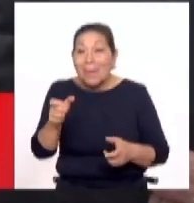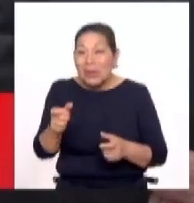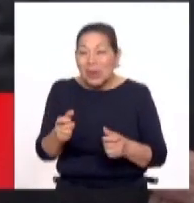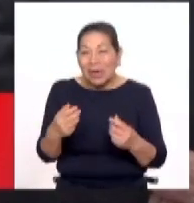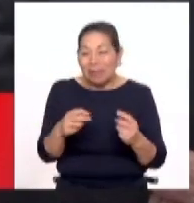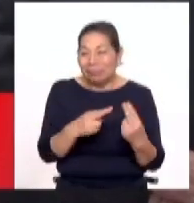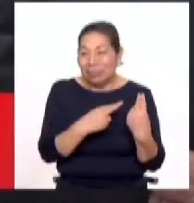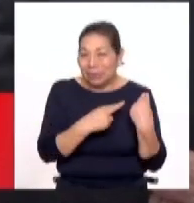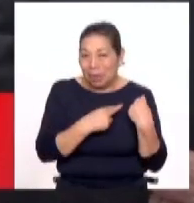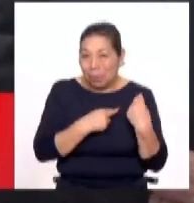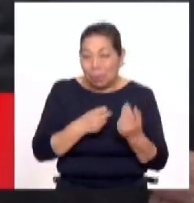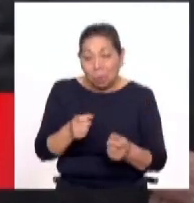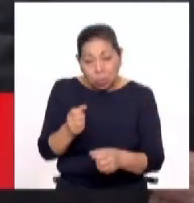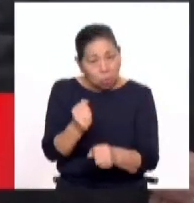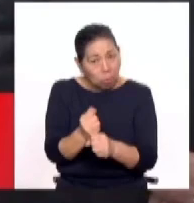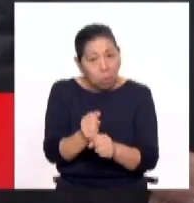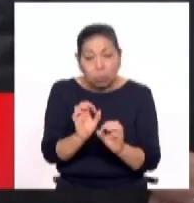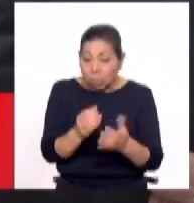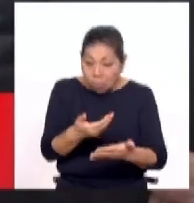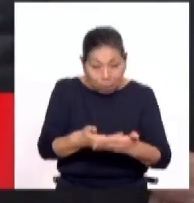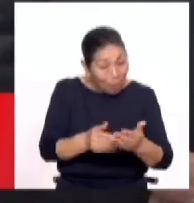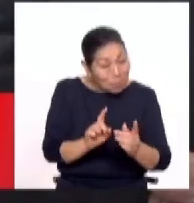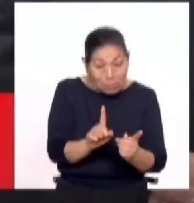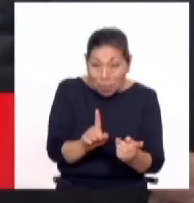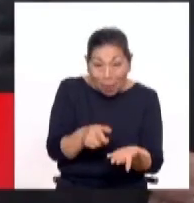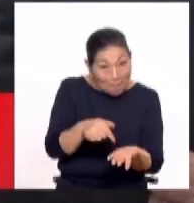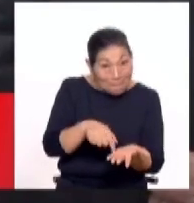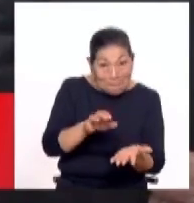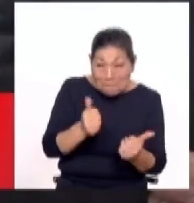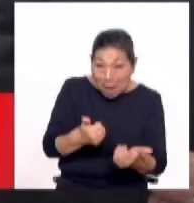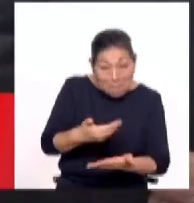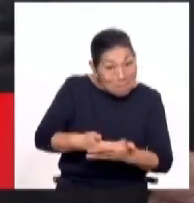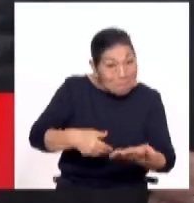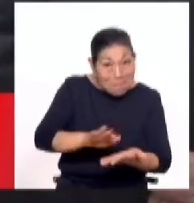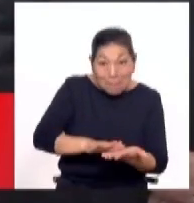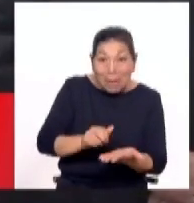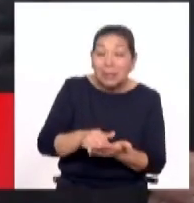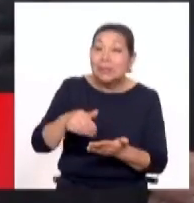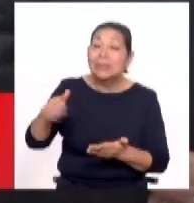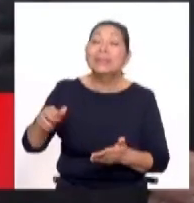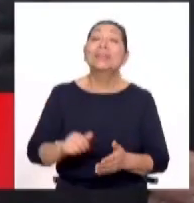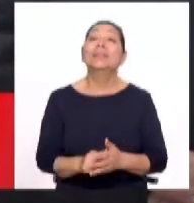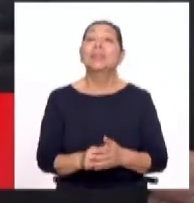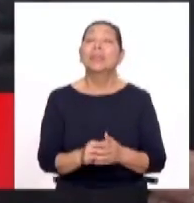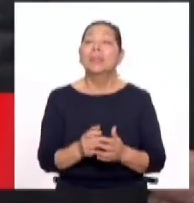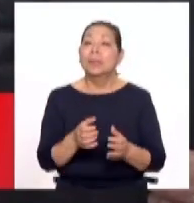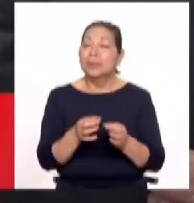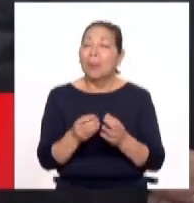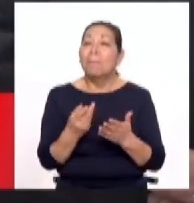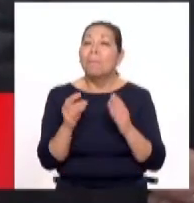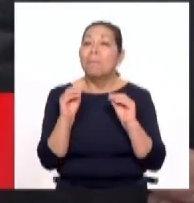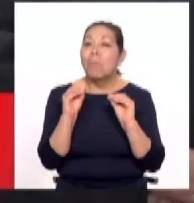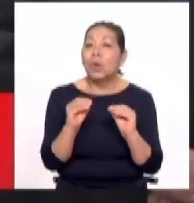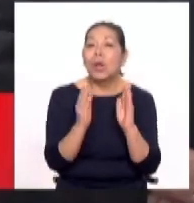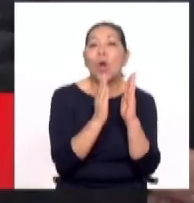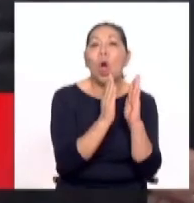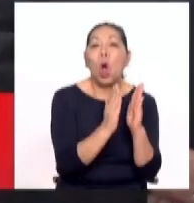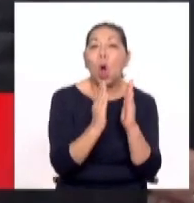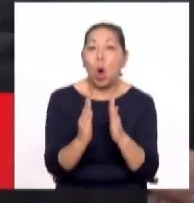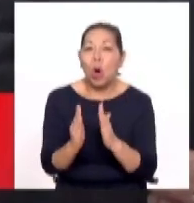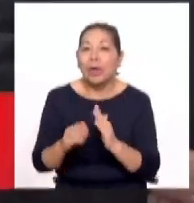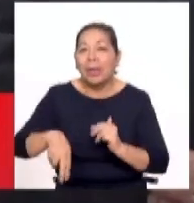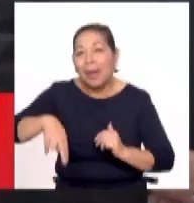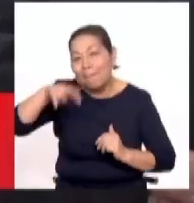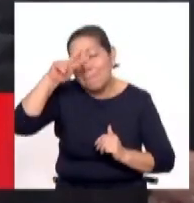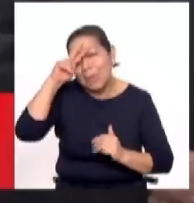migraciones hagan su labor como corresponde. Lo que tenemos que hacer, y déjeme remarcar por favor, es poner orden en el